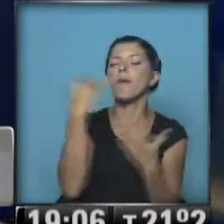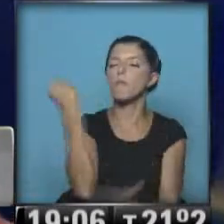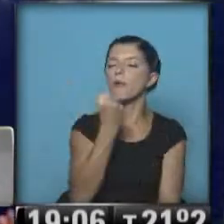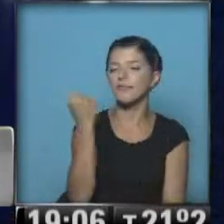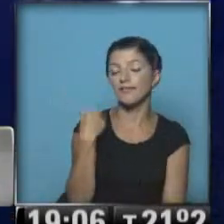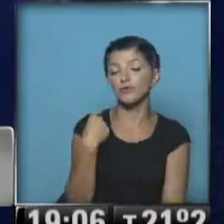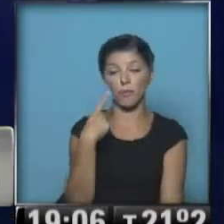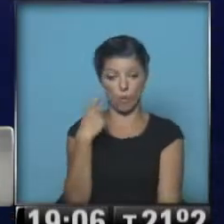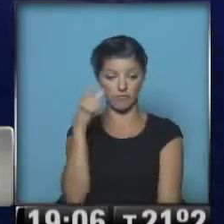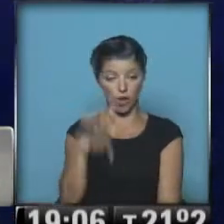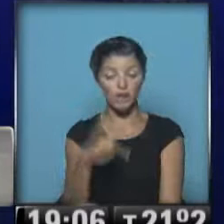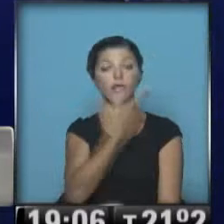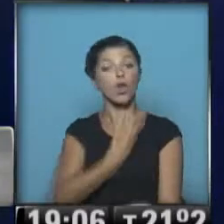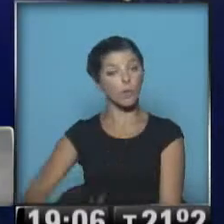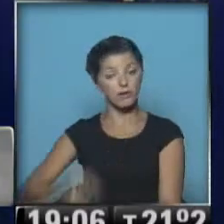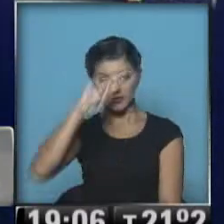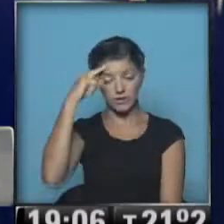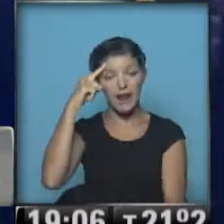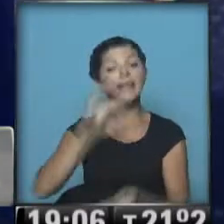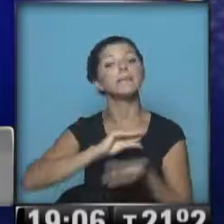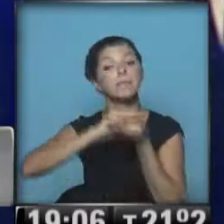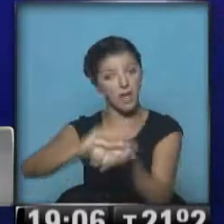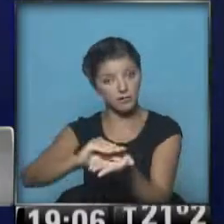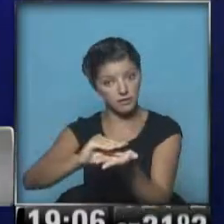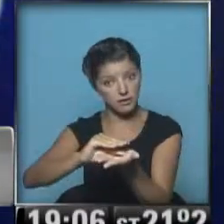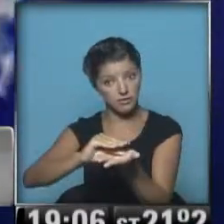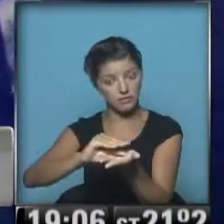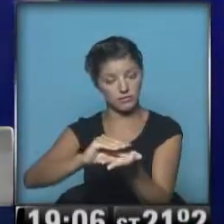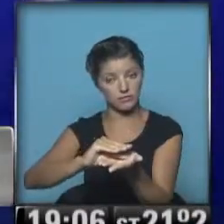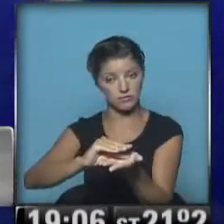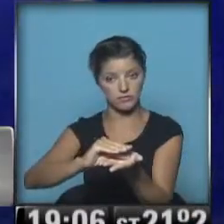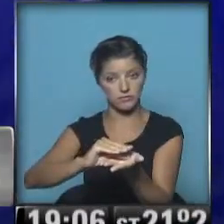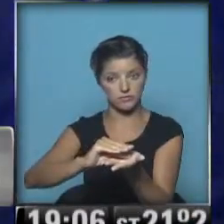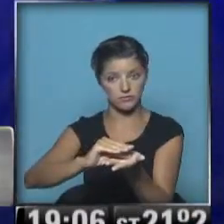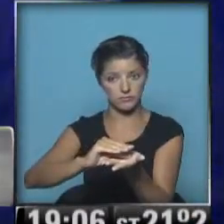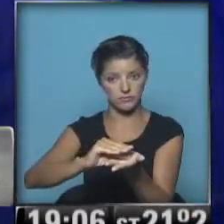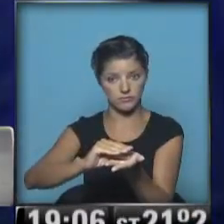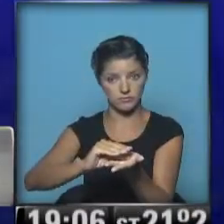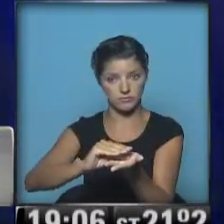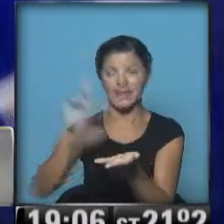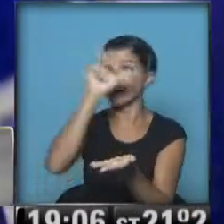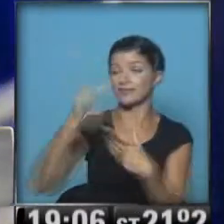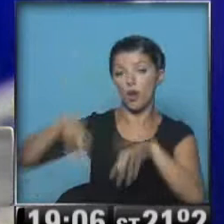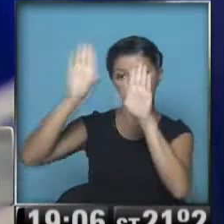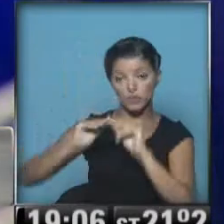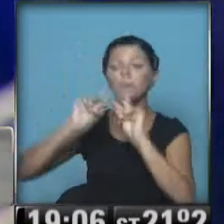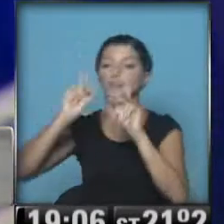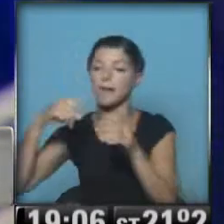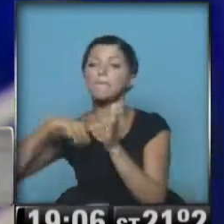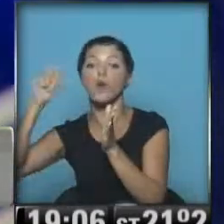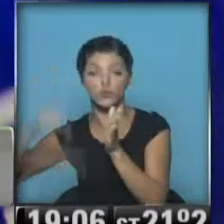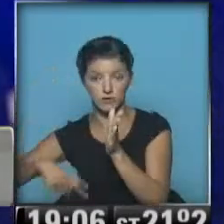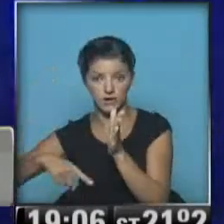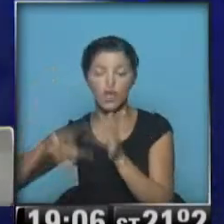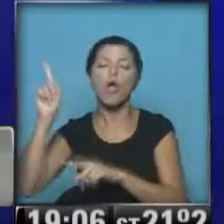que el Gobierno Nacional no solamente invierte y pone dinero en todo el país, sino particularmente en la Ciudad de Buenos Aires, que